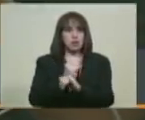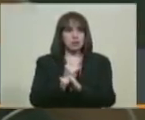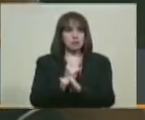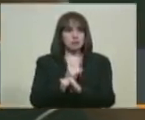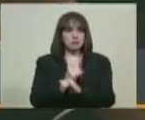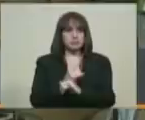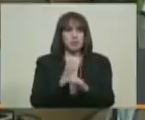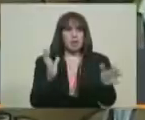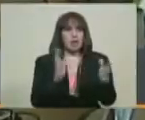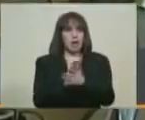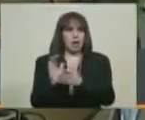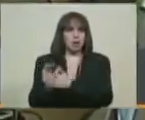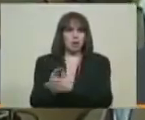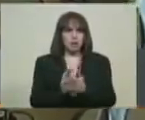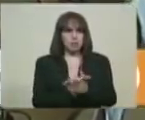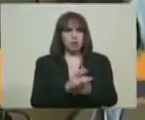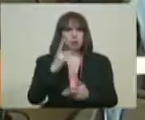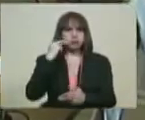compañero Aristóbulo Turi,